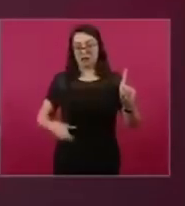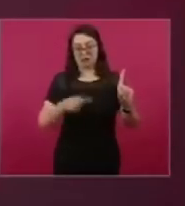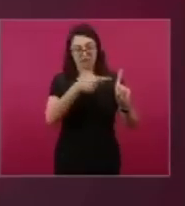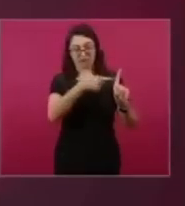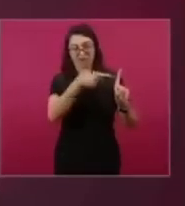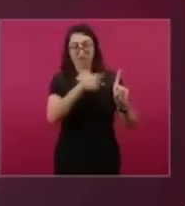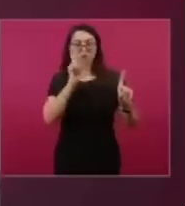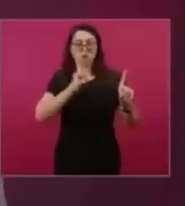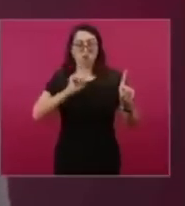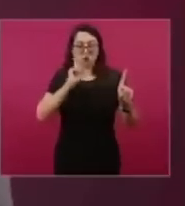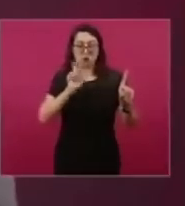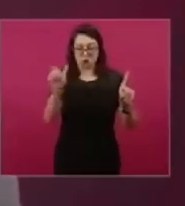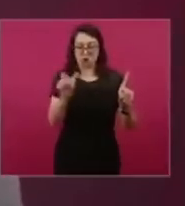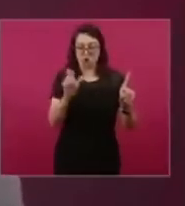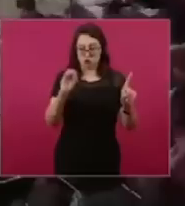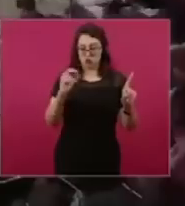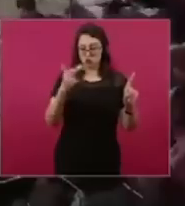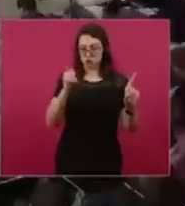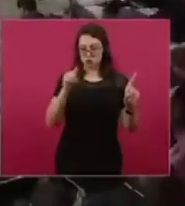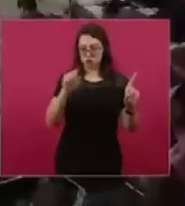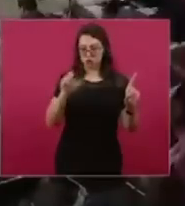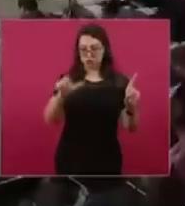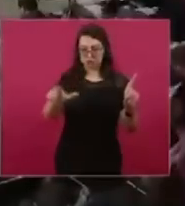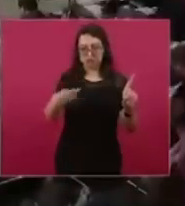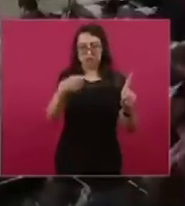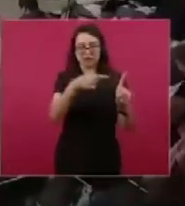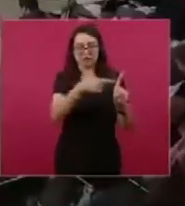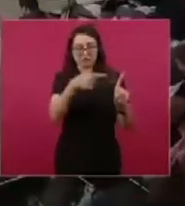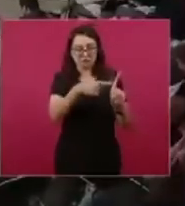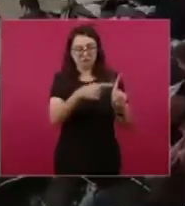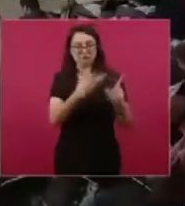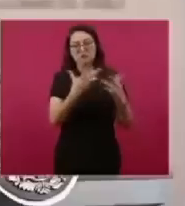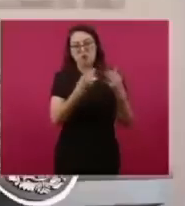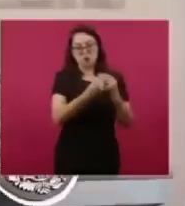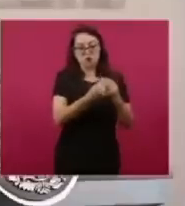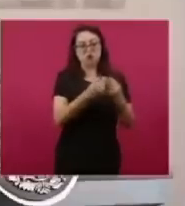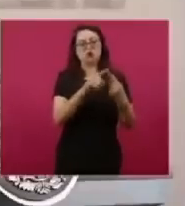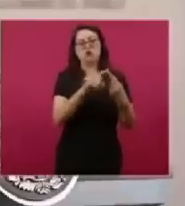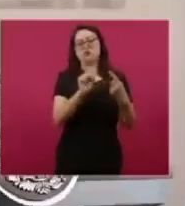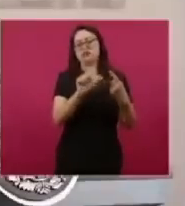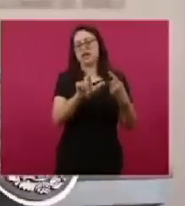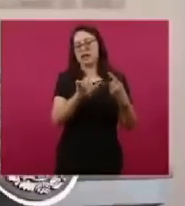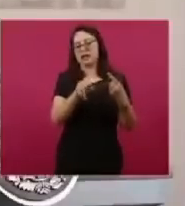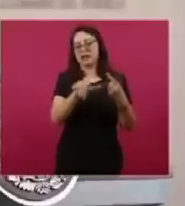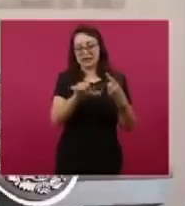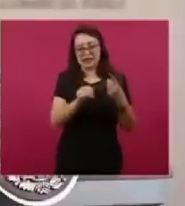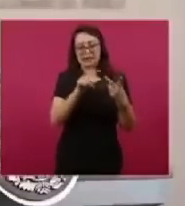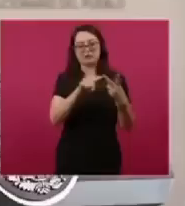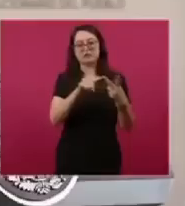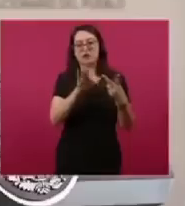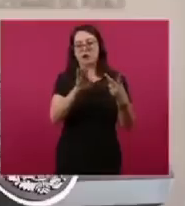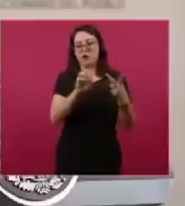ser más claros es la candidata de Salinas es la candidata de Fox